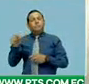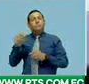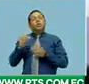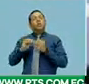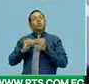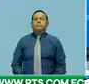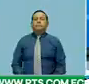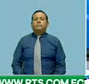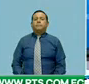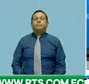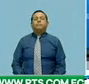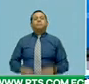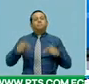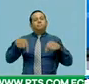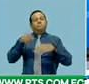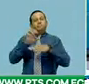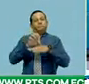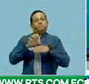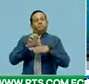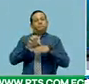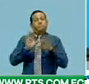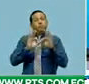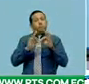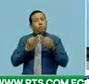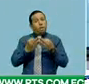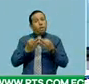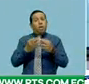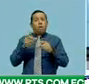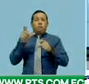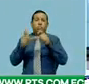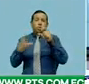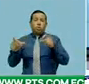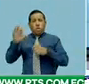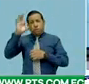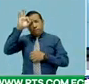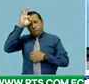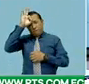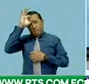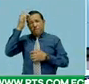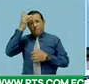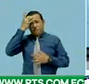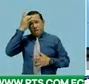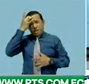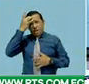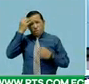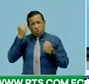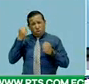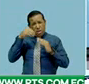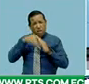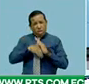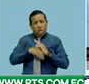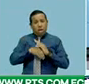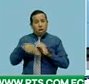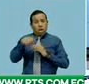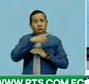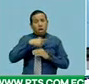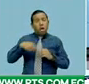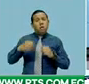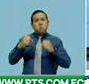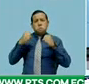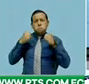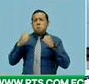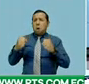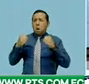Unido Lista 4. Y aquí en Ecuador, familiares y pacientes con enfermedades raras y catastróficas protagonizaron un plantón en